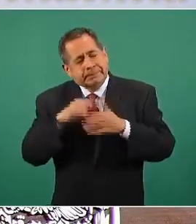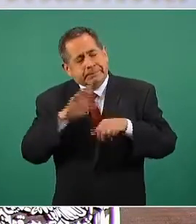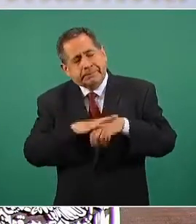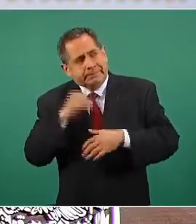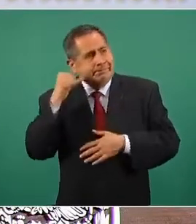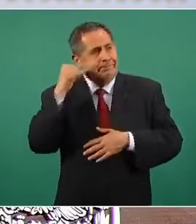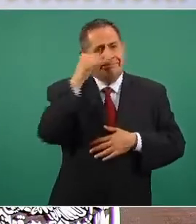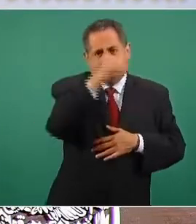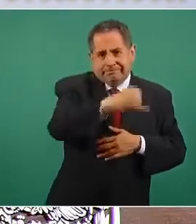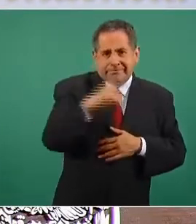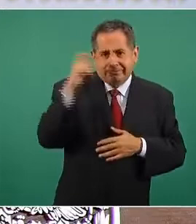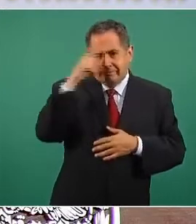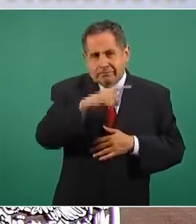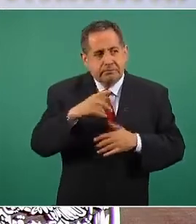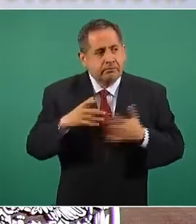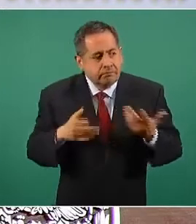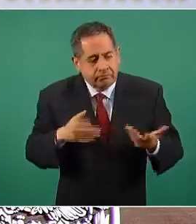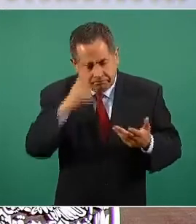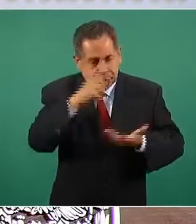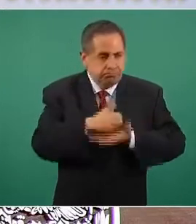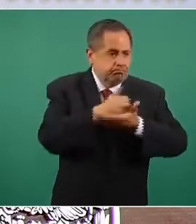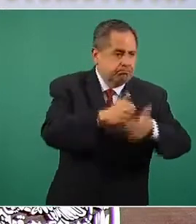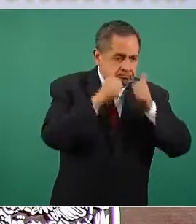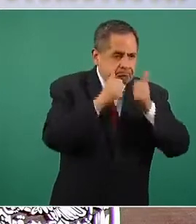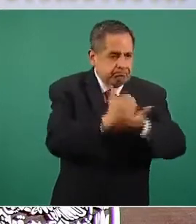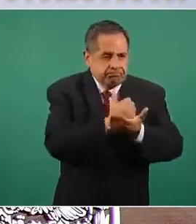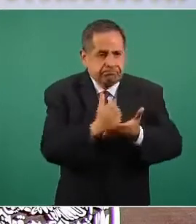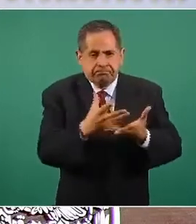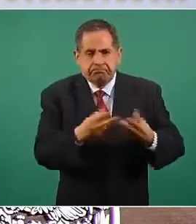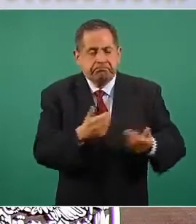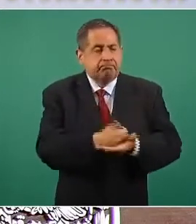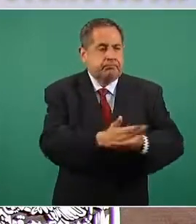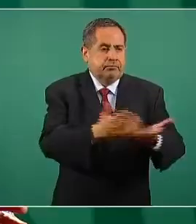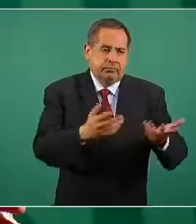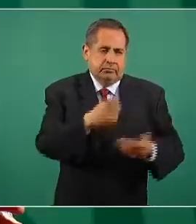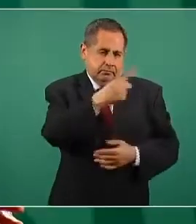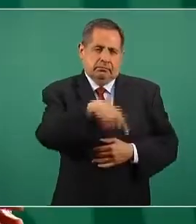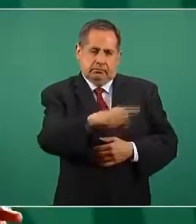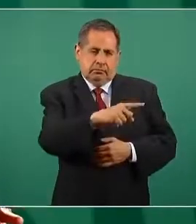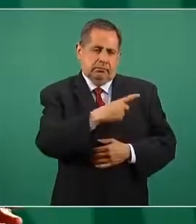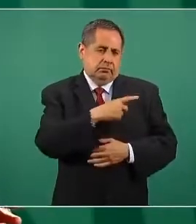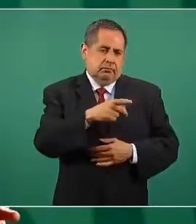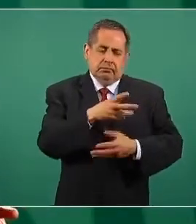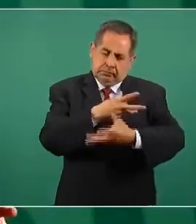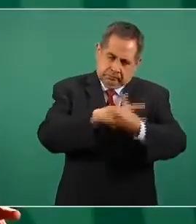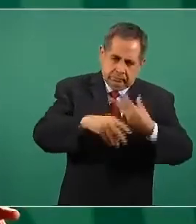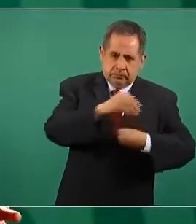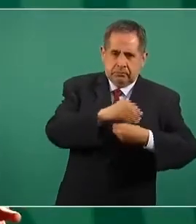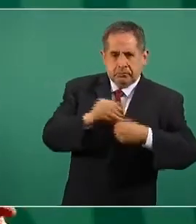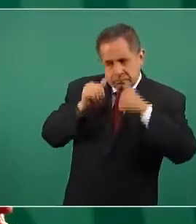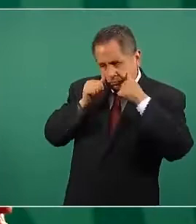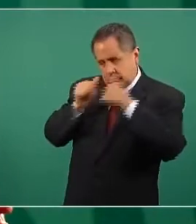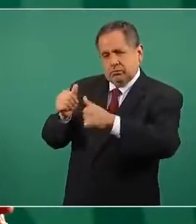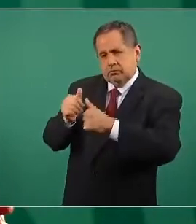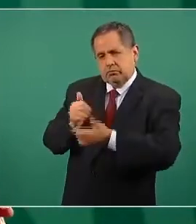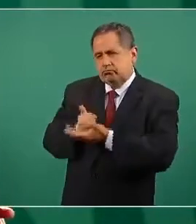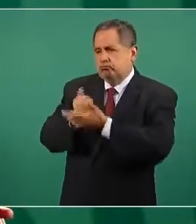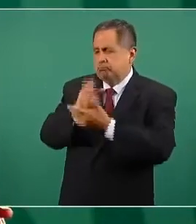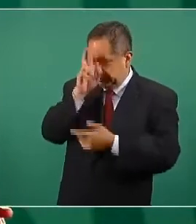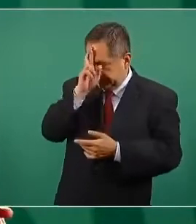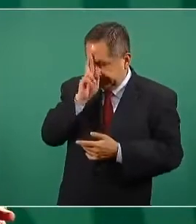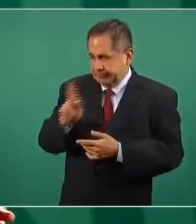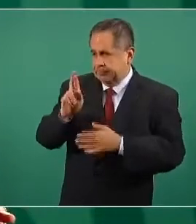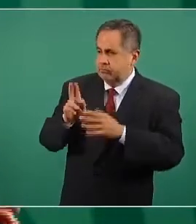recónditas precisamente a atender a la población, y lo mínimo que puede hacer esta población es precisamente